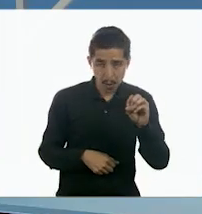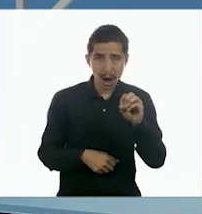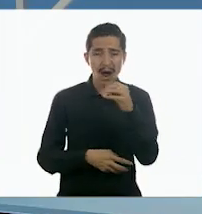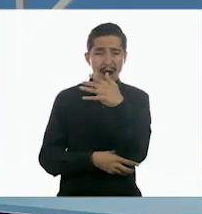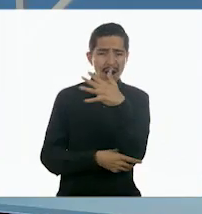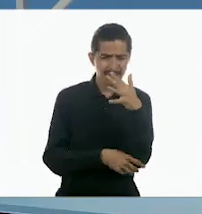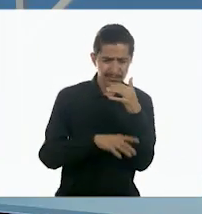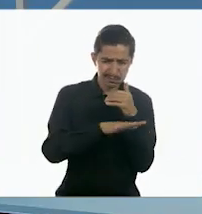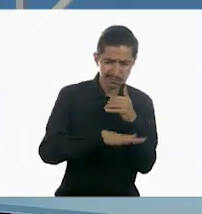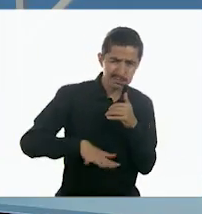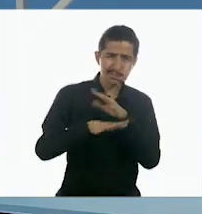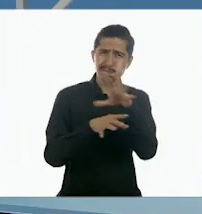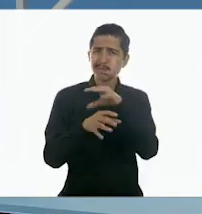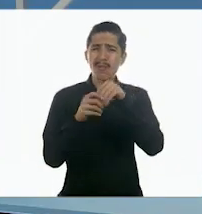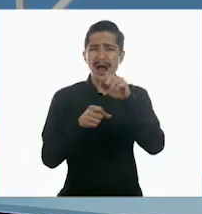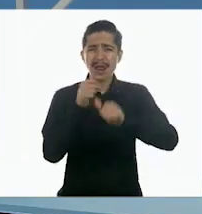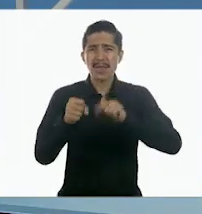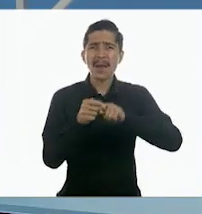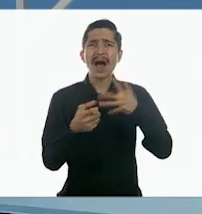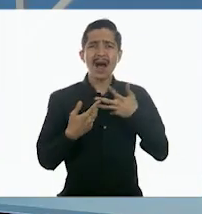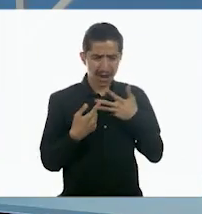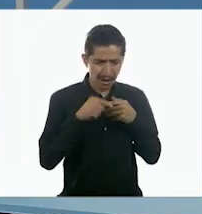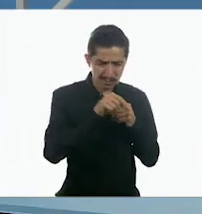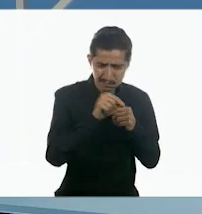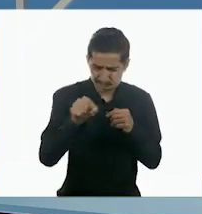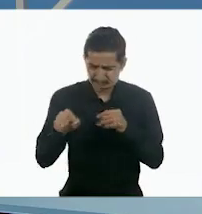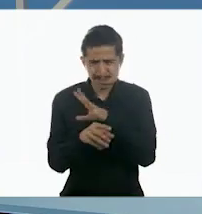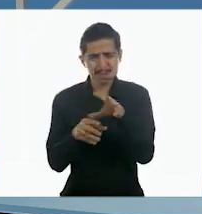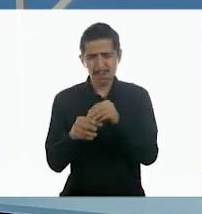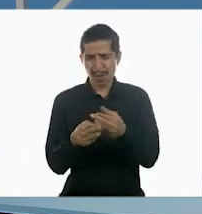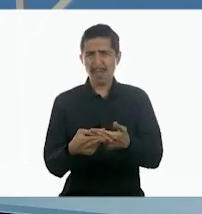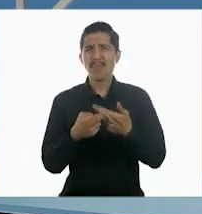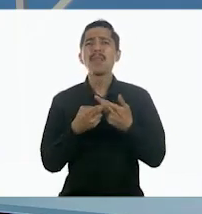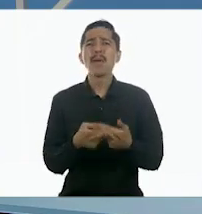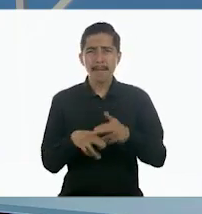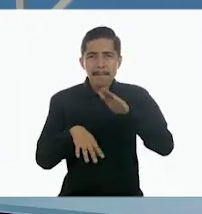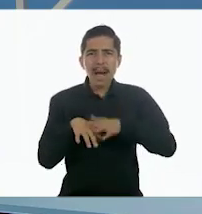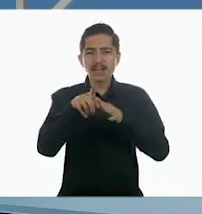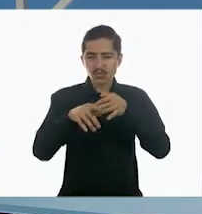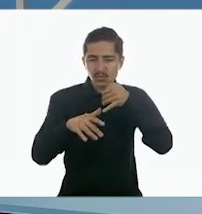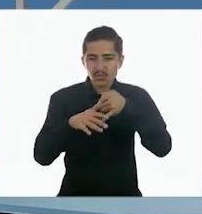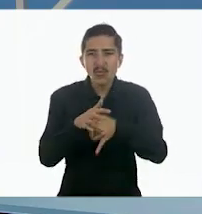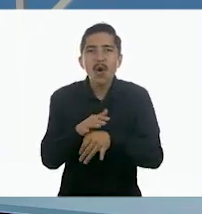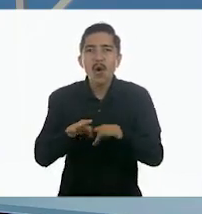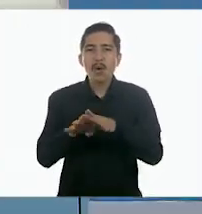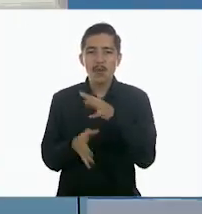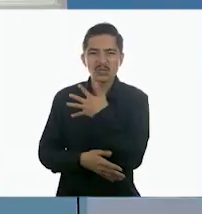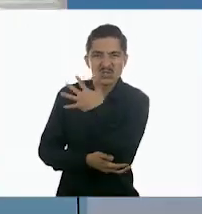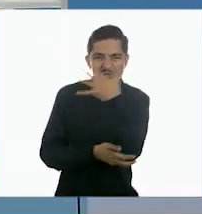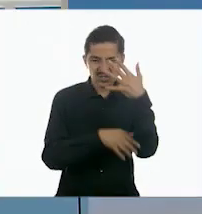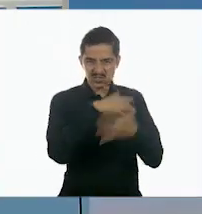las diferentes especies que se encuentran ahí y que además permite adentrarse en la selva de la región.